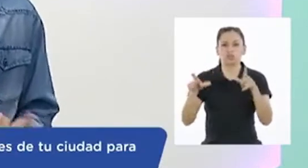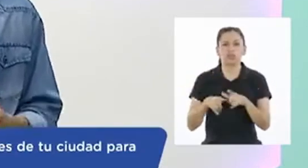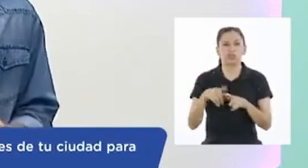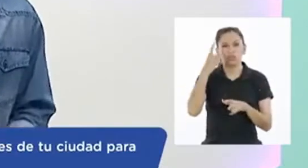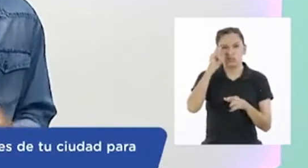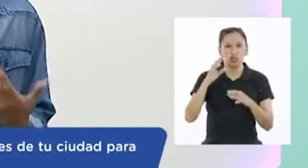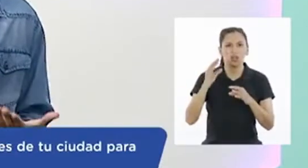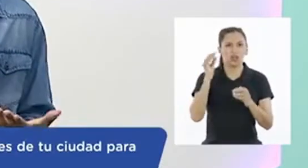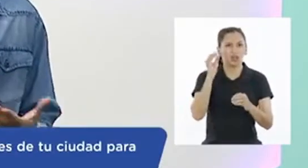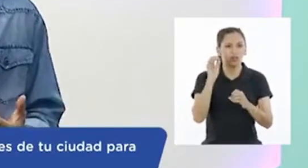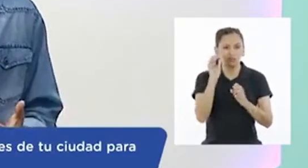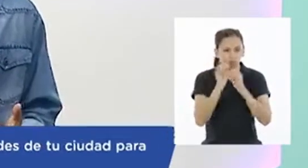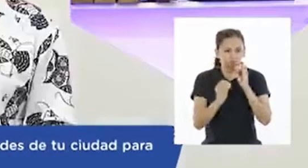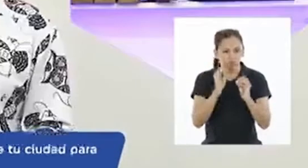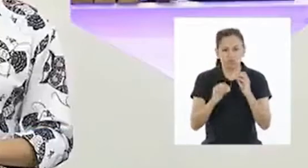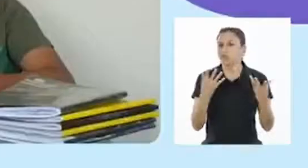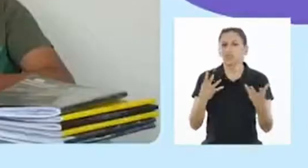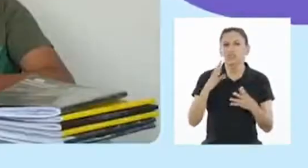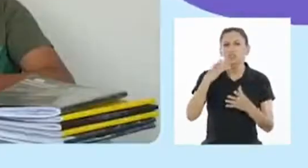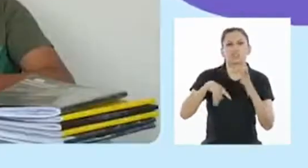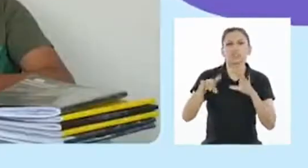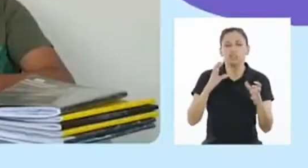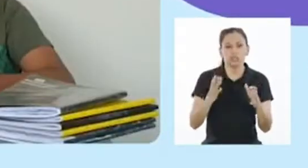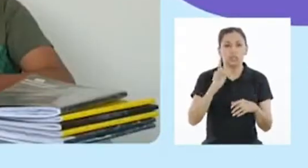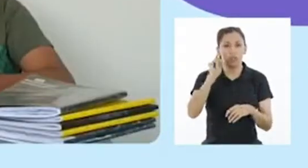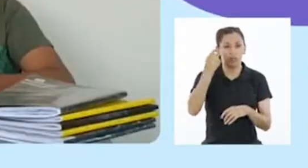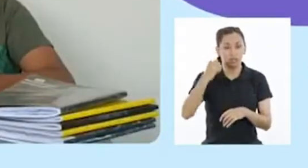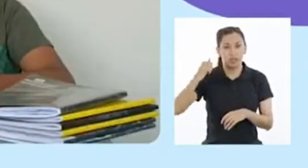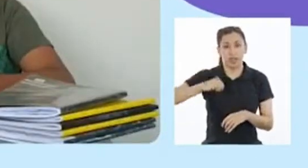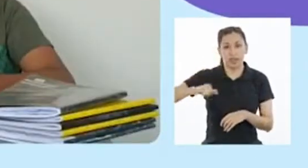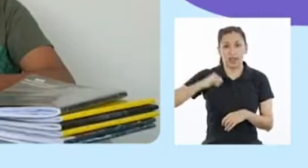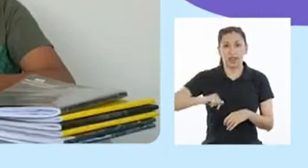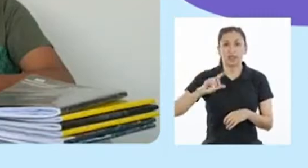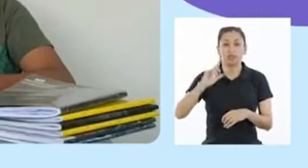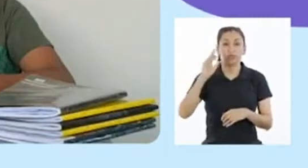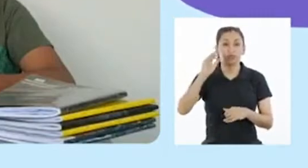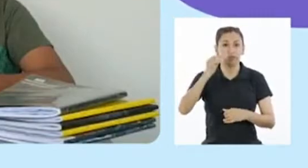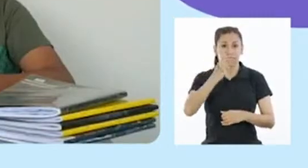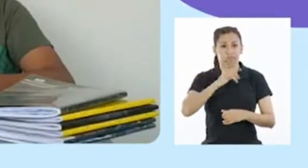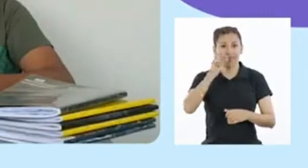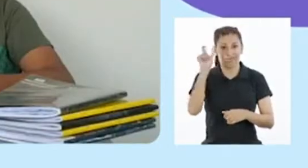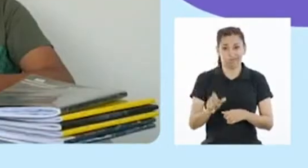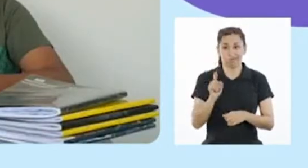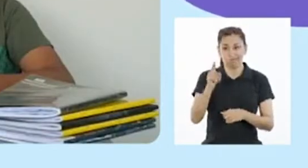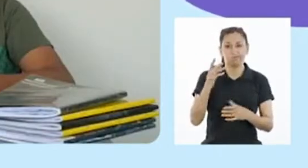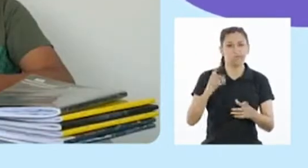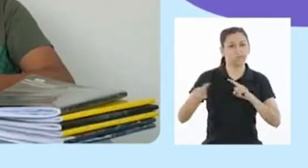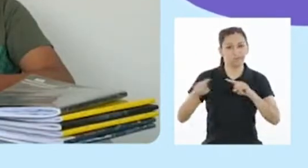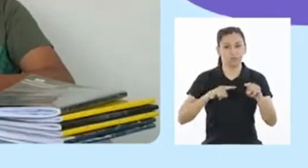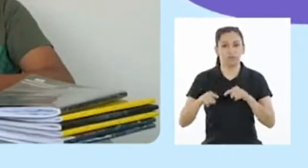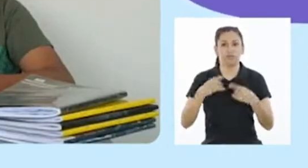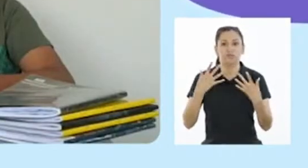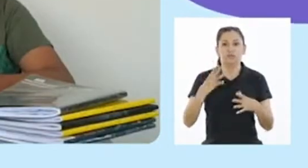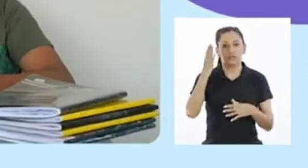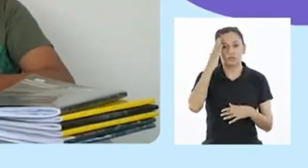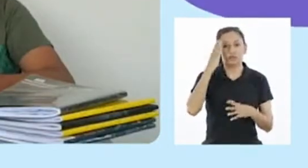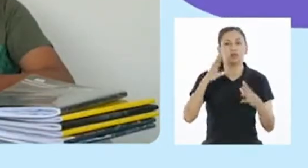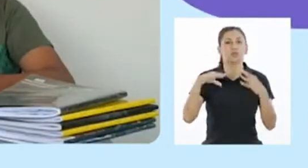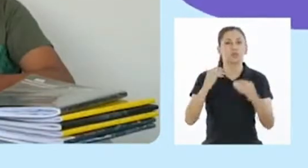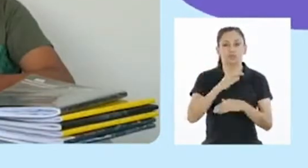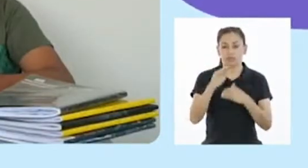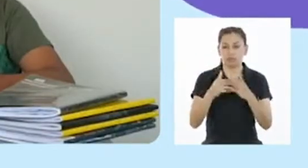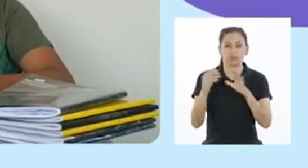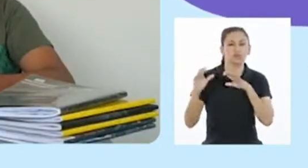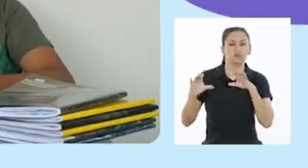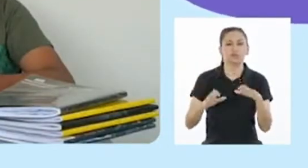para enfrentar los hechos delictivos? En primera instancia, el alcalde de la Municipalidad Provincial dio a conocer el Plan de Acción Provincial de Seguridad Ciudadana, ya que